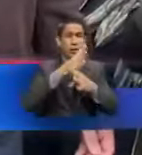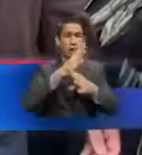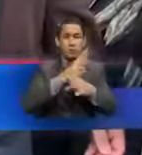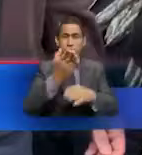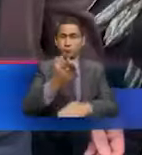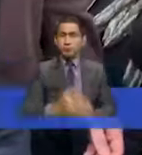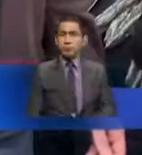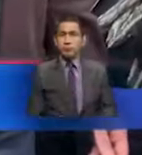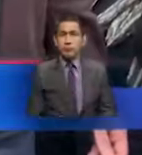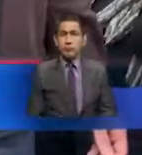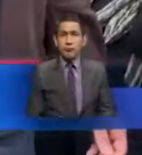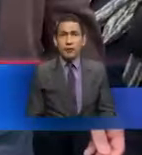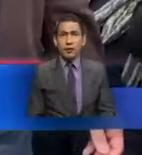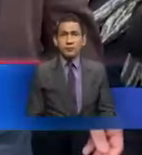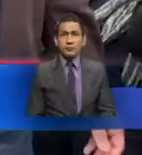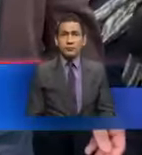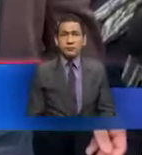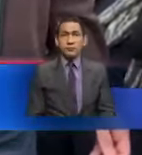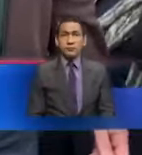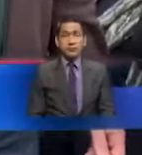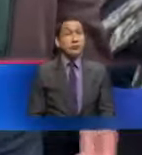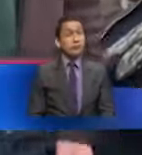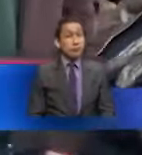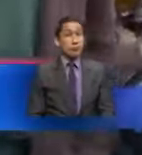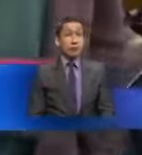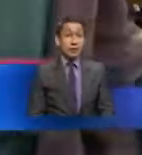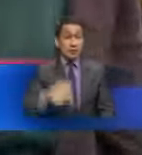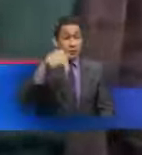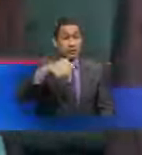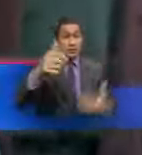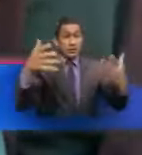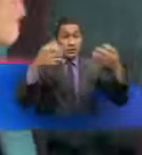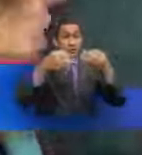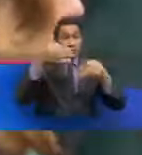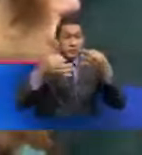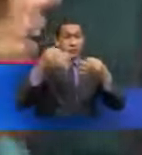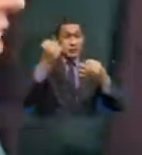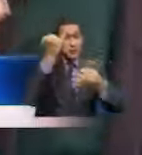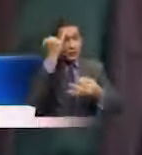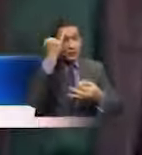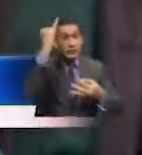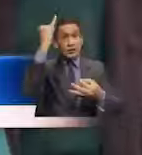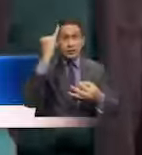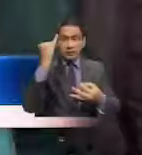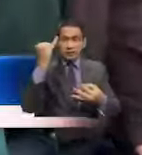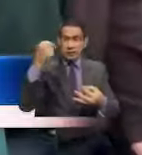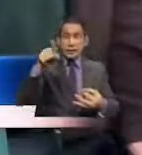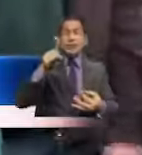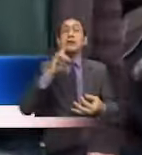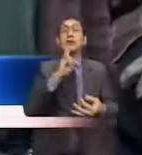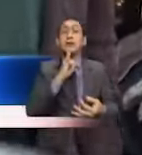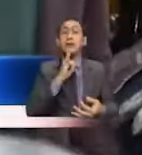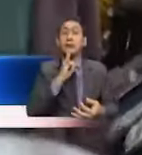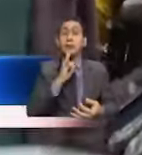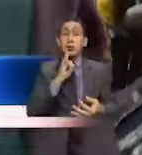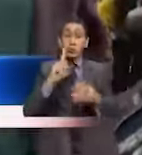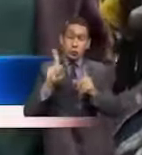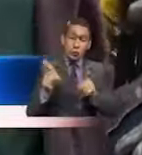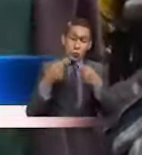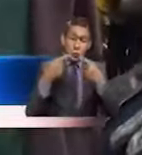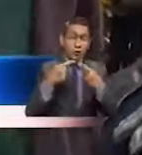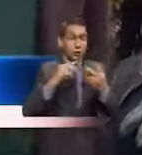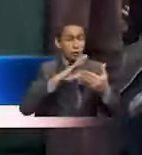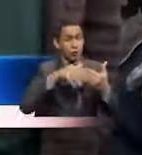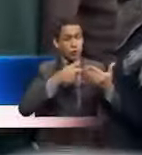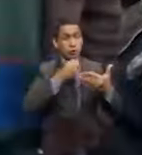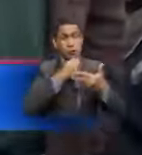Este caso es una admisión por parte de Estados Unidos de que ahora criminaliza el periodismo de investigación. Es un ataque a todos los periodistas